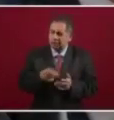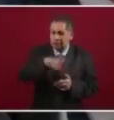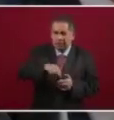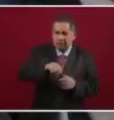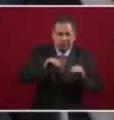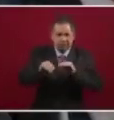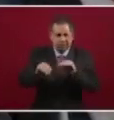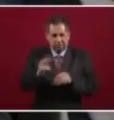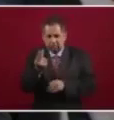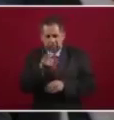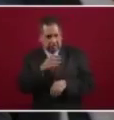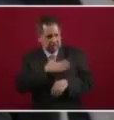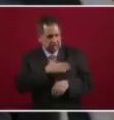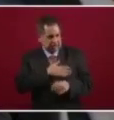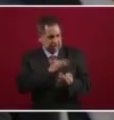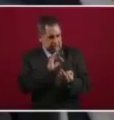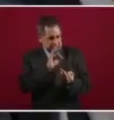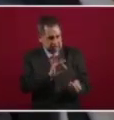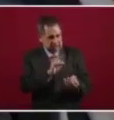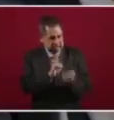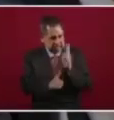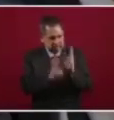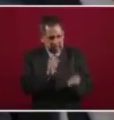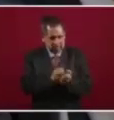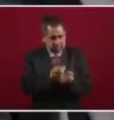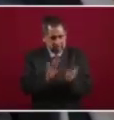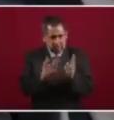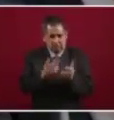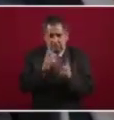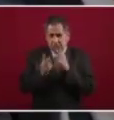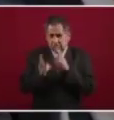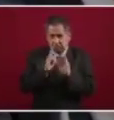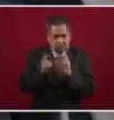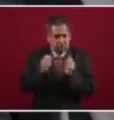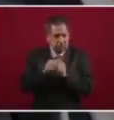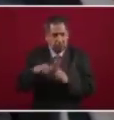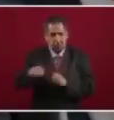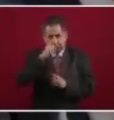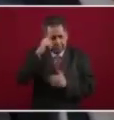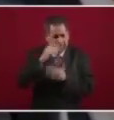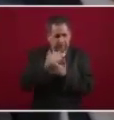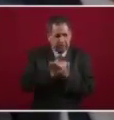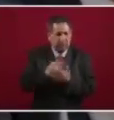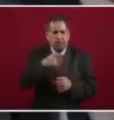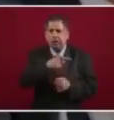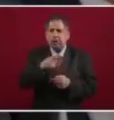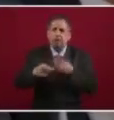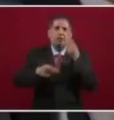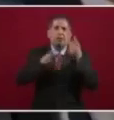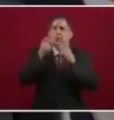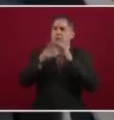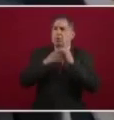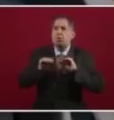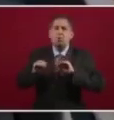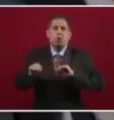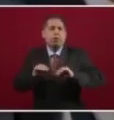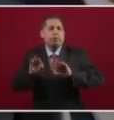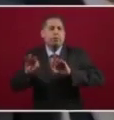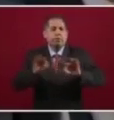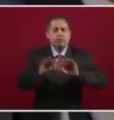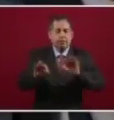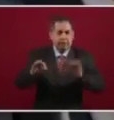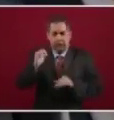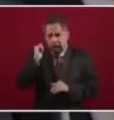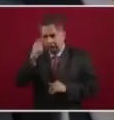necesidad de hablar con él, convocarlos y hacer un diálogo, una plática para evitar que ellos sigan moviendo este